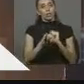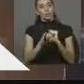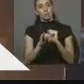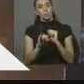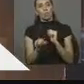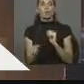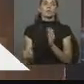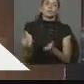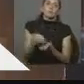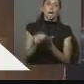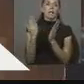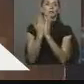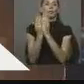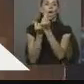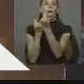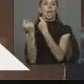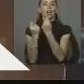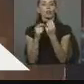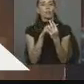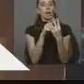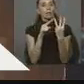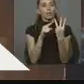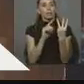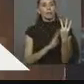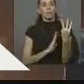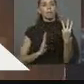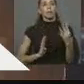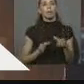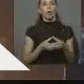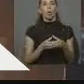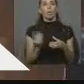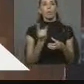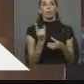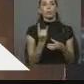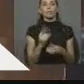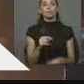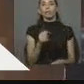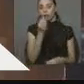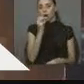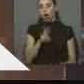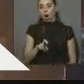Economía. Los 3 pertenecieron al grupo universitario radical